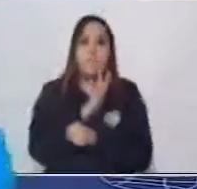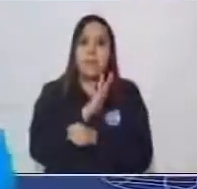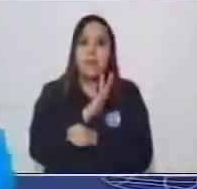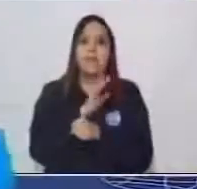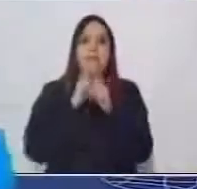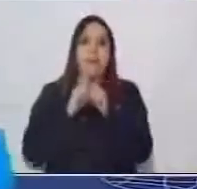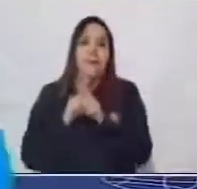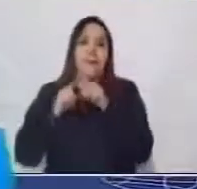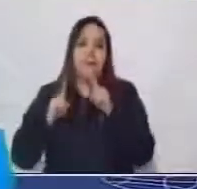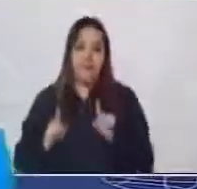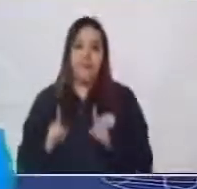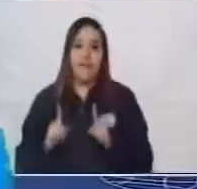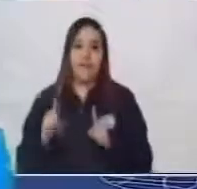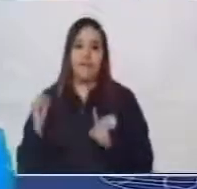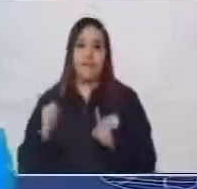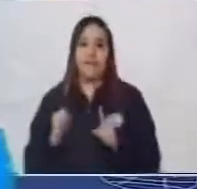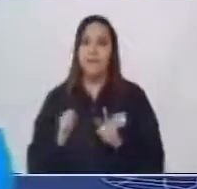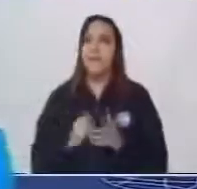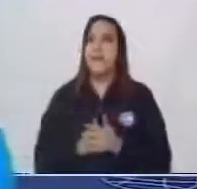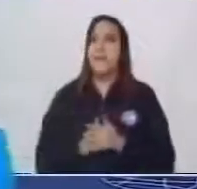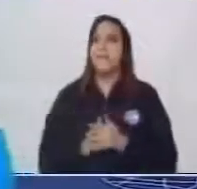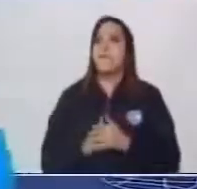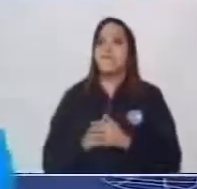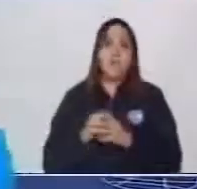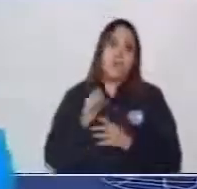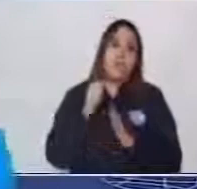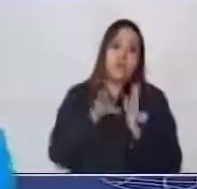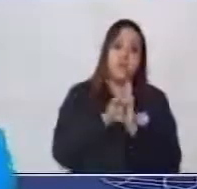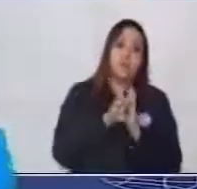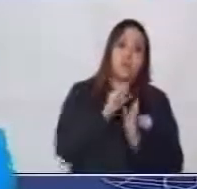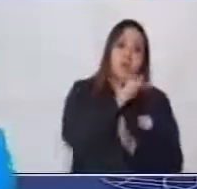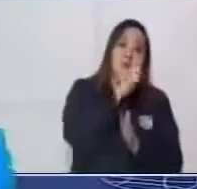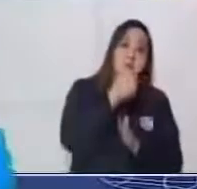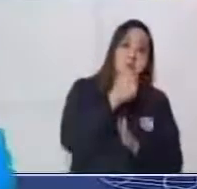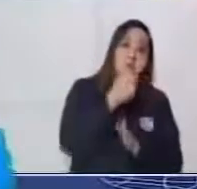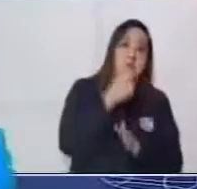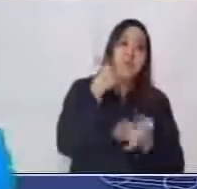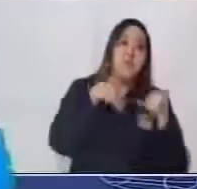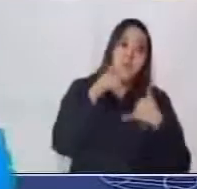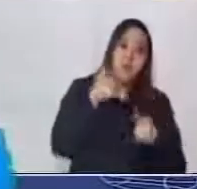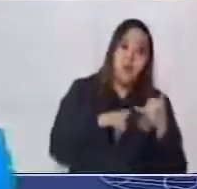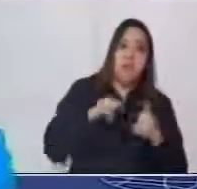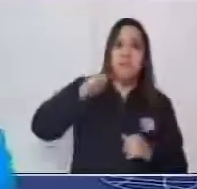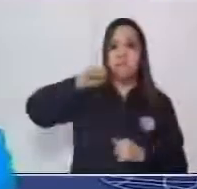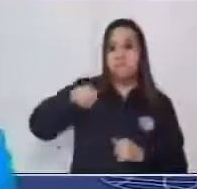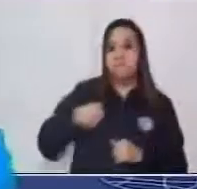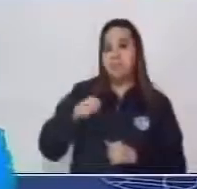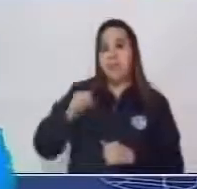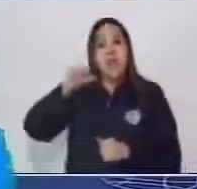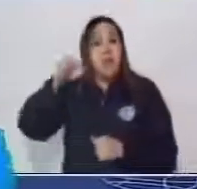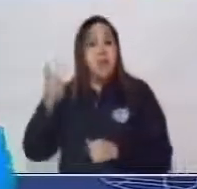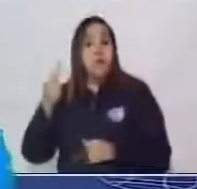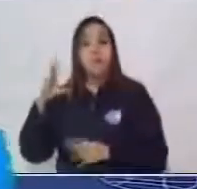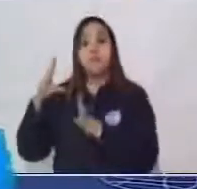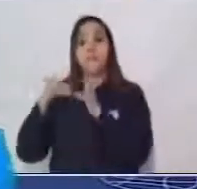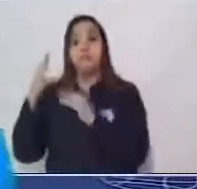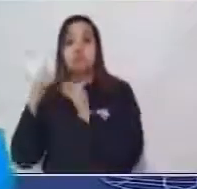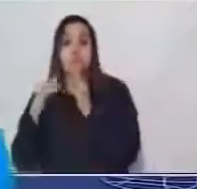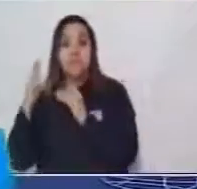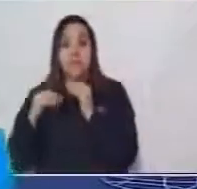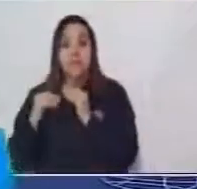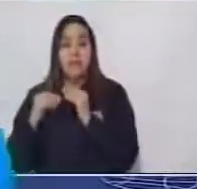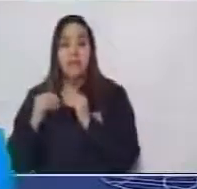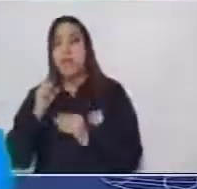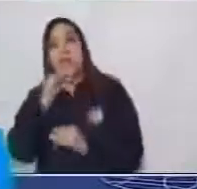idea completa con significado propio. Unos jugaban, es una oración. Otros conversaban, es otra oración. Y el